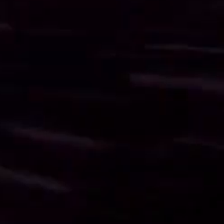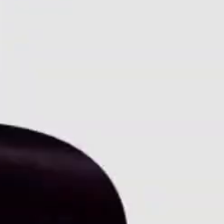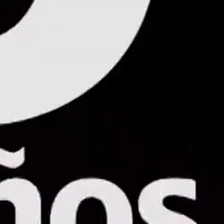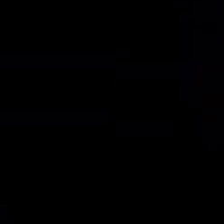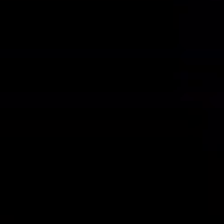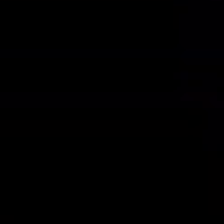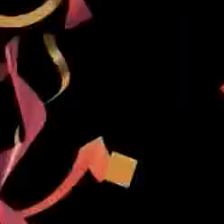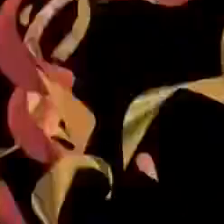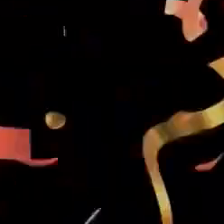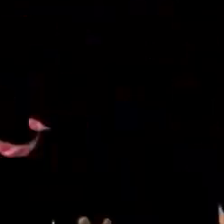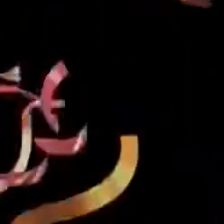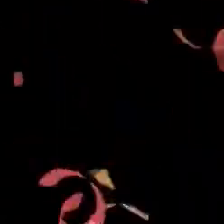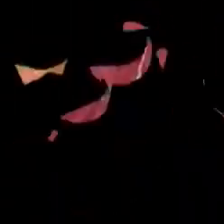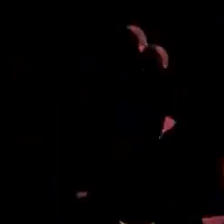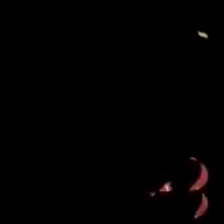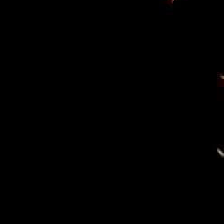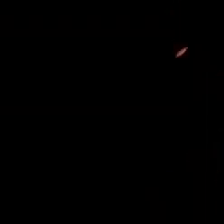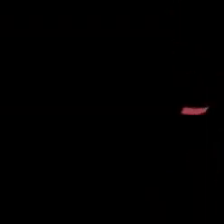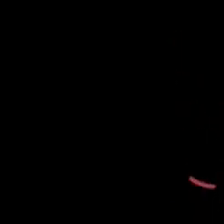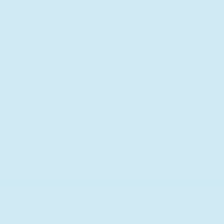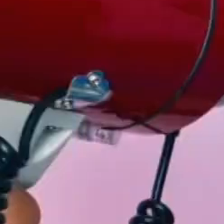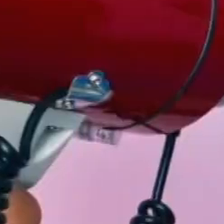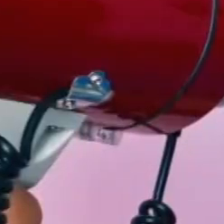claro.com.co/Cali. Con Claro, puedes todo.